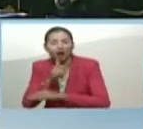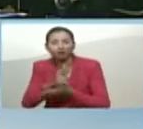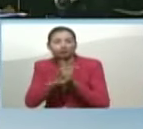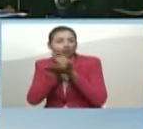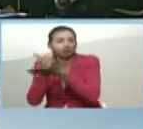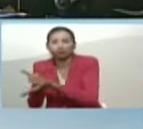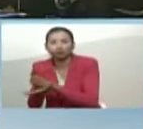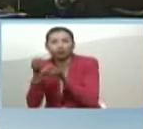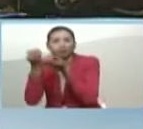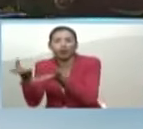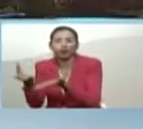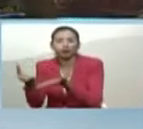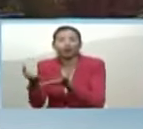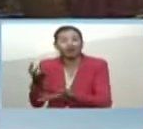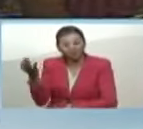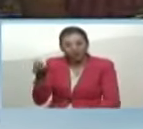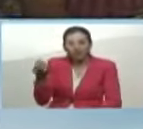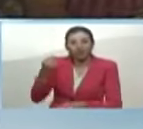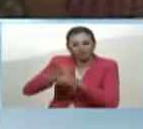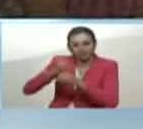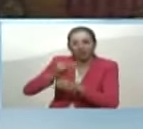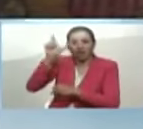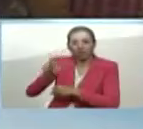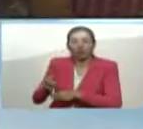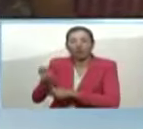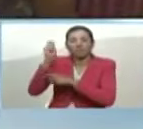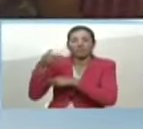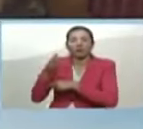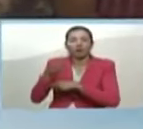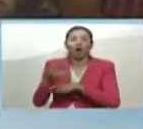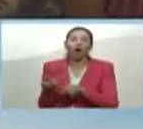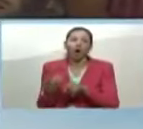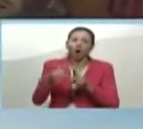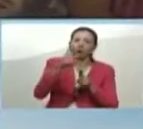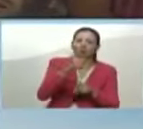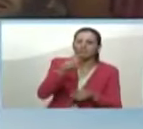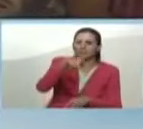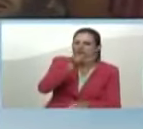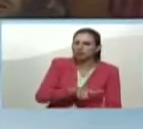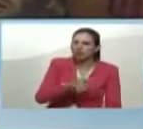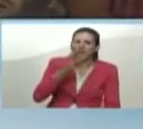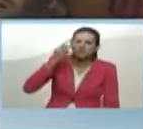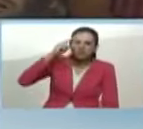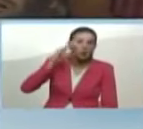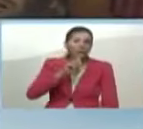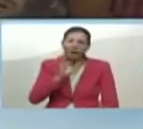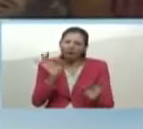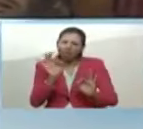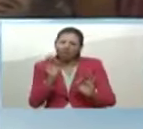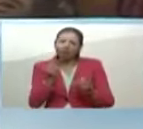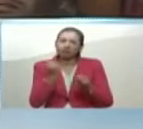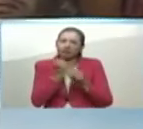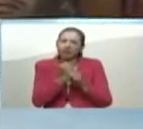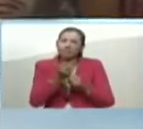pescadores. Se ha beneficiado a otras personas que no son pescadores.